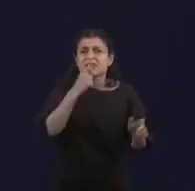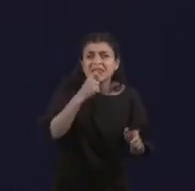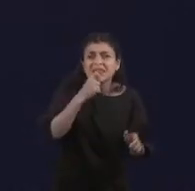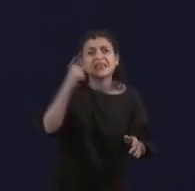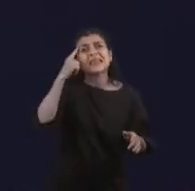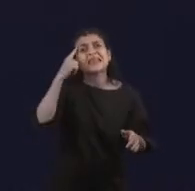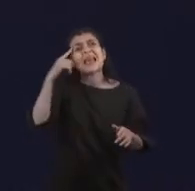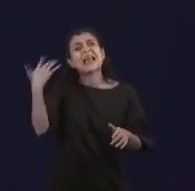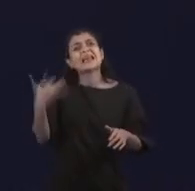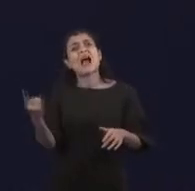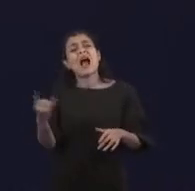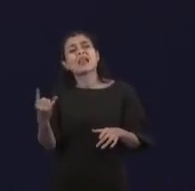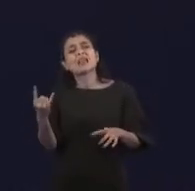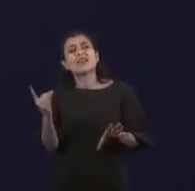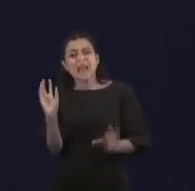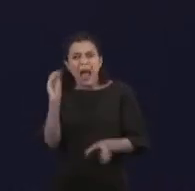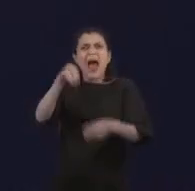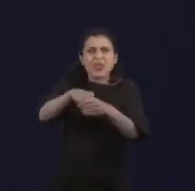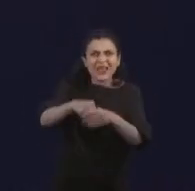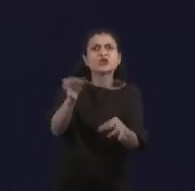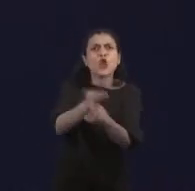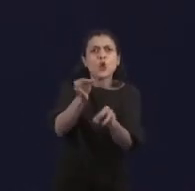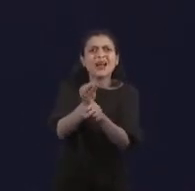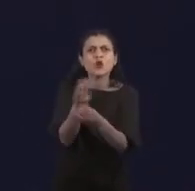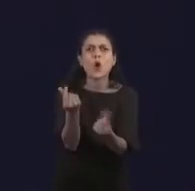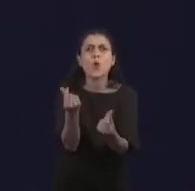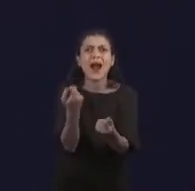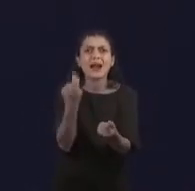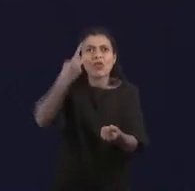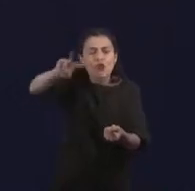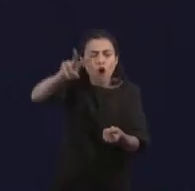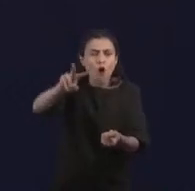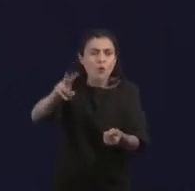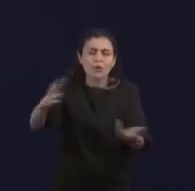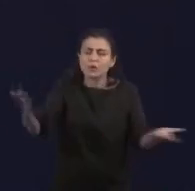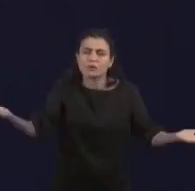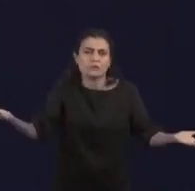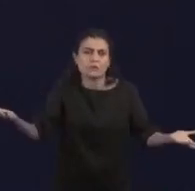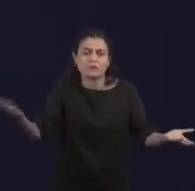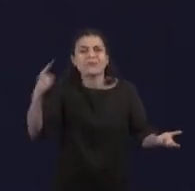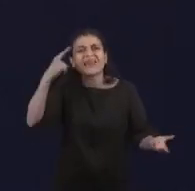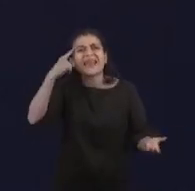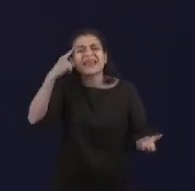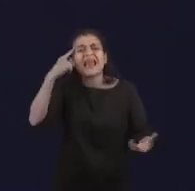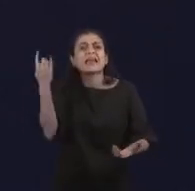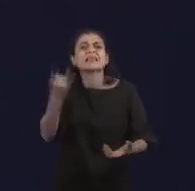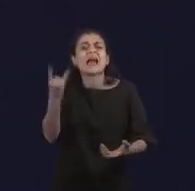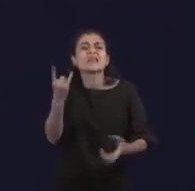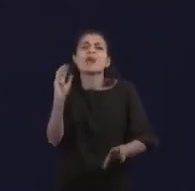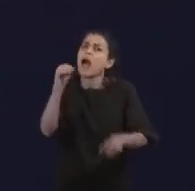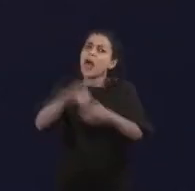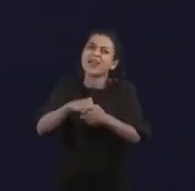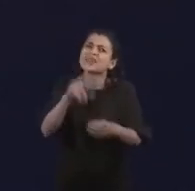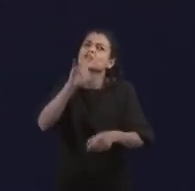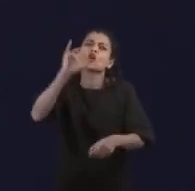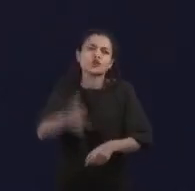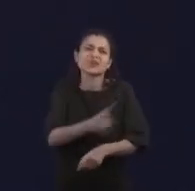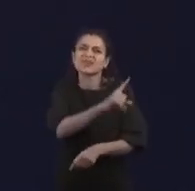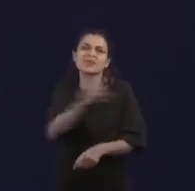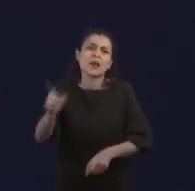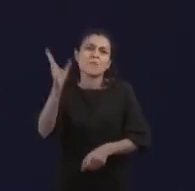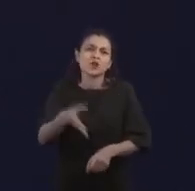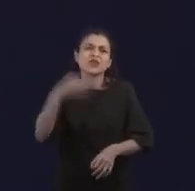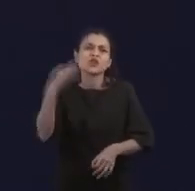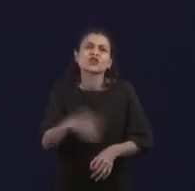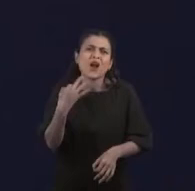artificial le aporta valor a la educación, la inteligencia artificial será parte de la educación, tendrá que convivir con